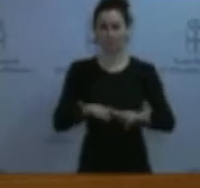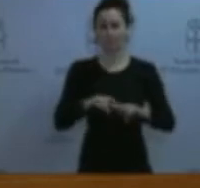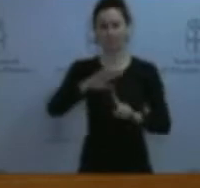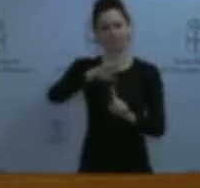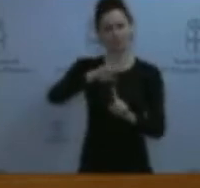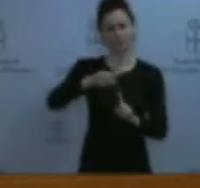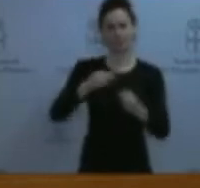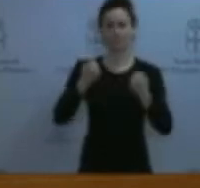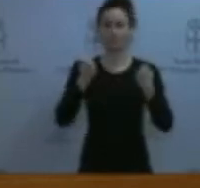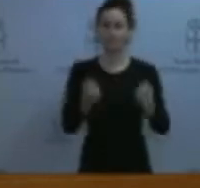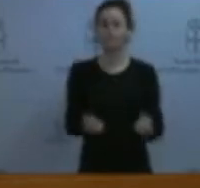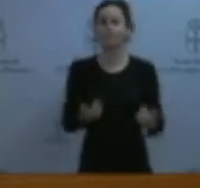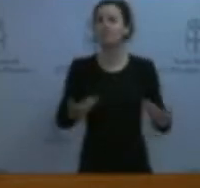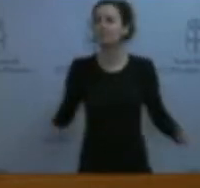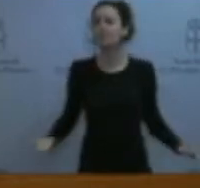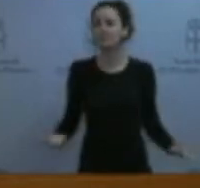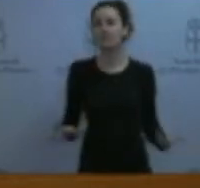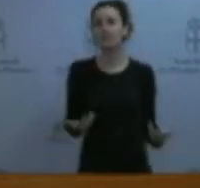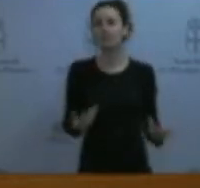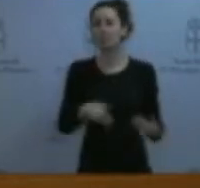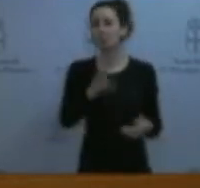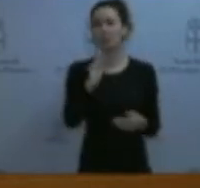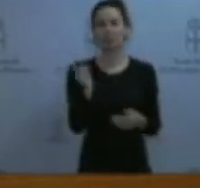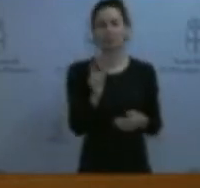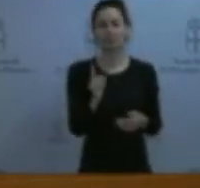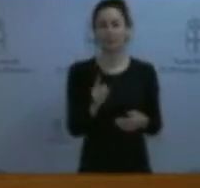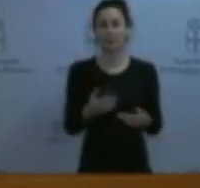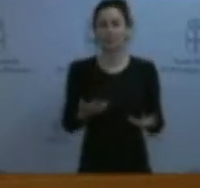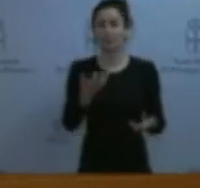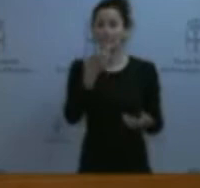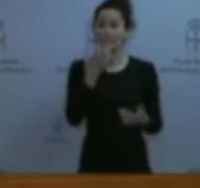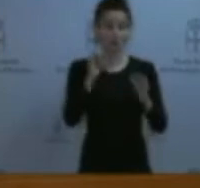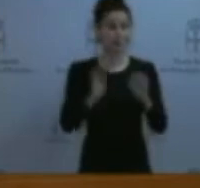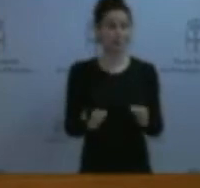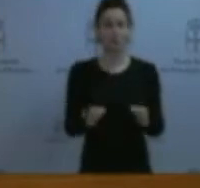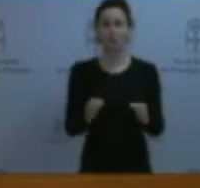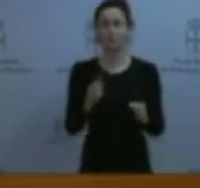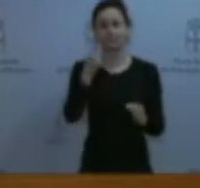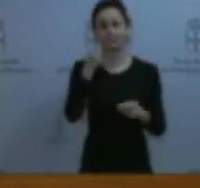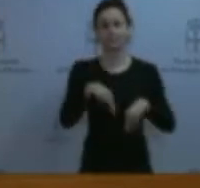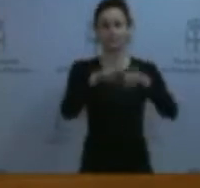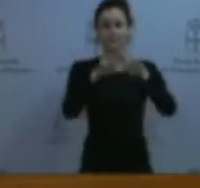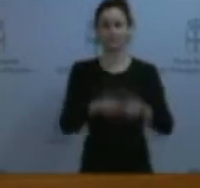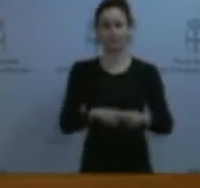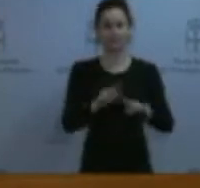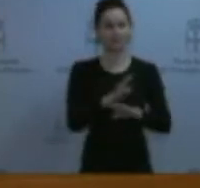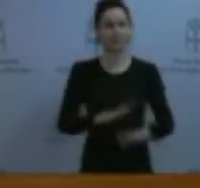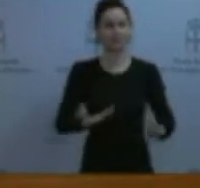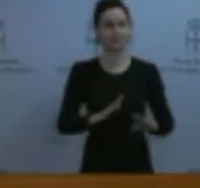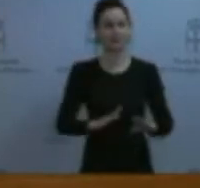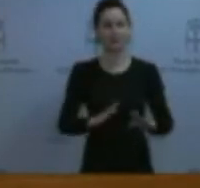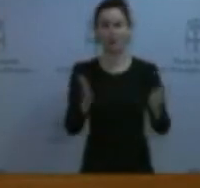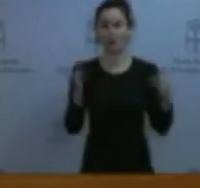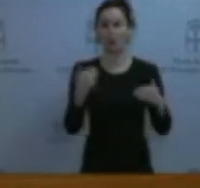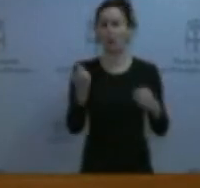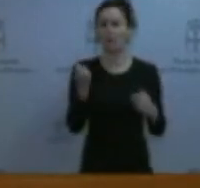Y eso es ciertamente incongruente con tener plazas de inspección vacías.